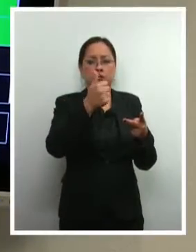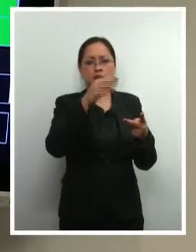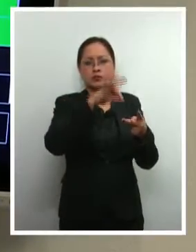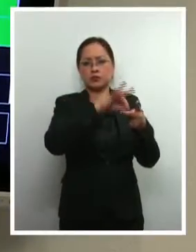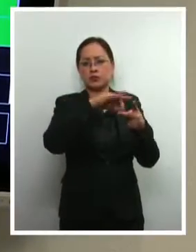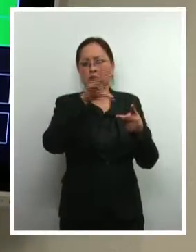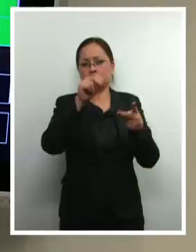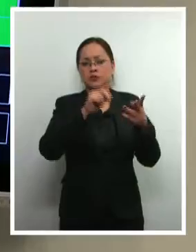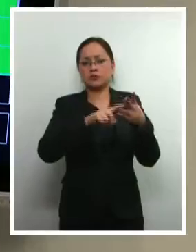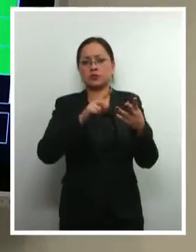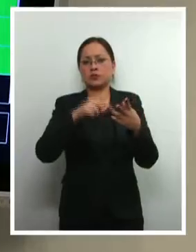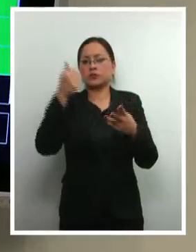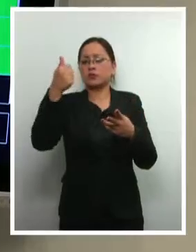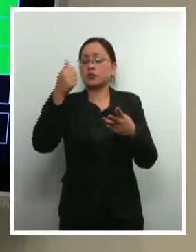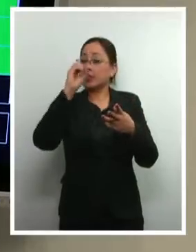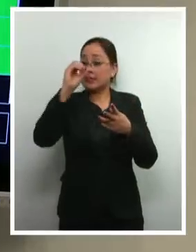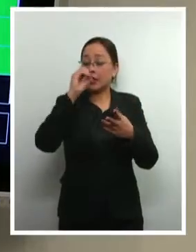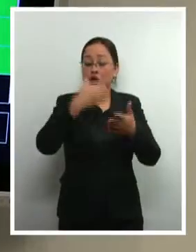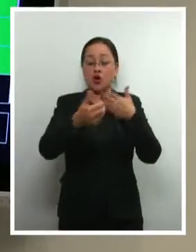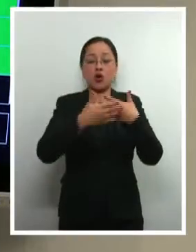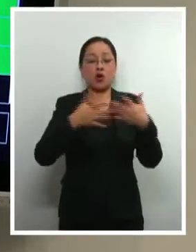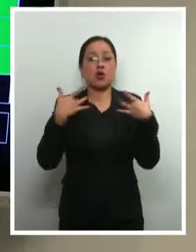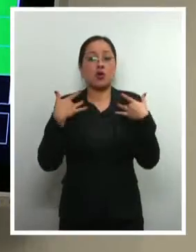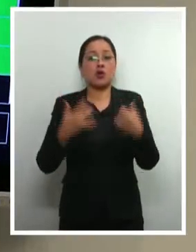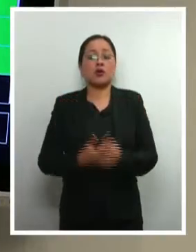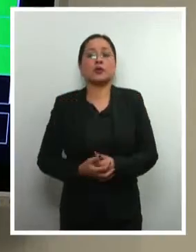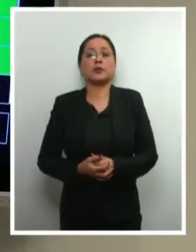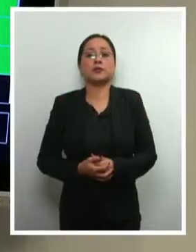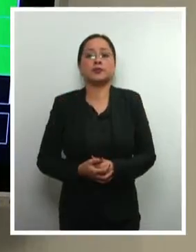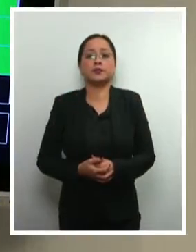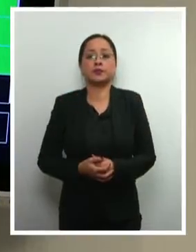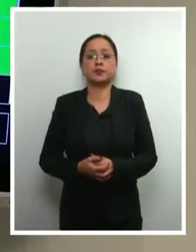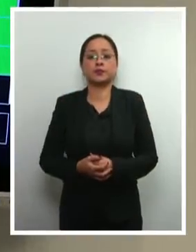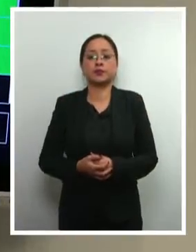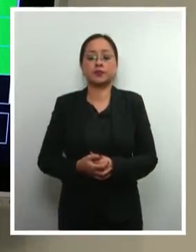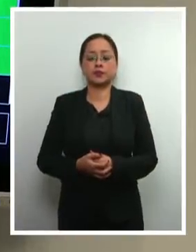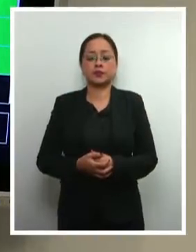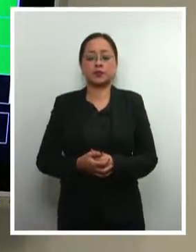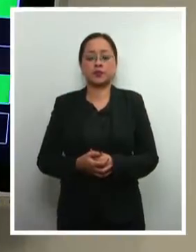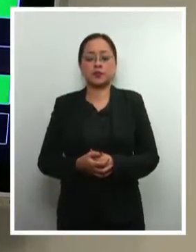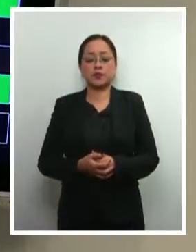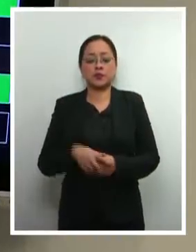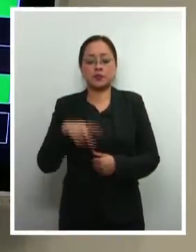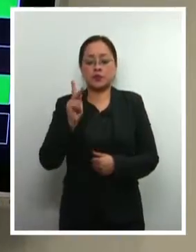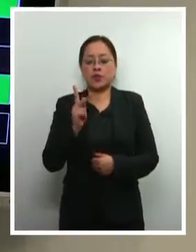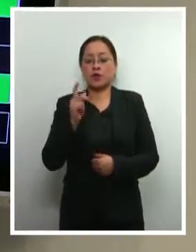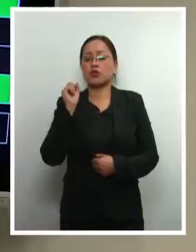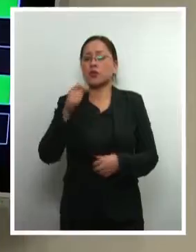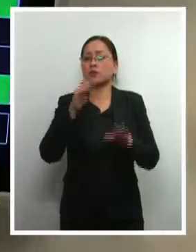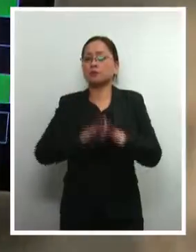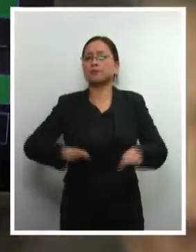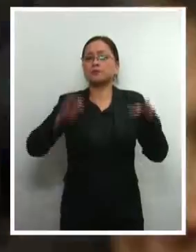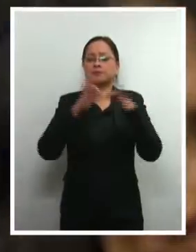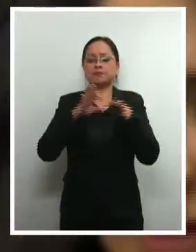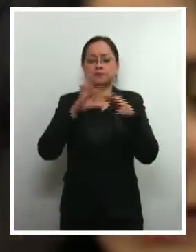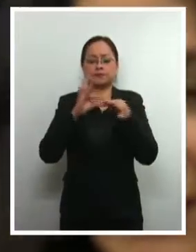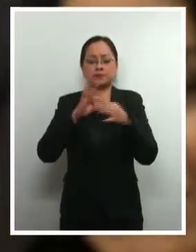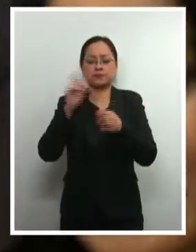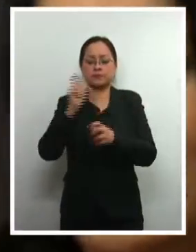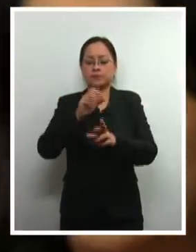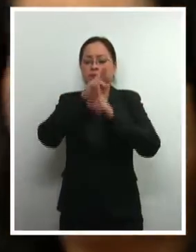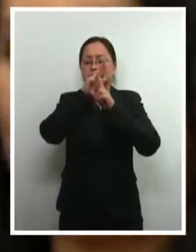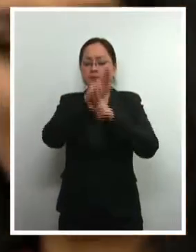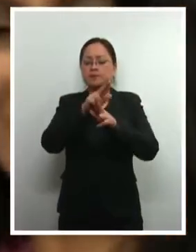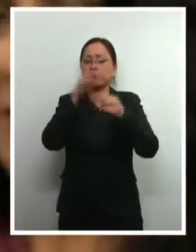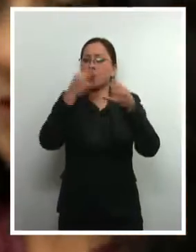36 en contra y 0 abstenciones. Sin embargo, hay que reiterar que en el resultado